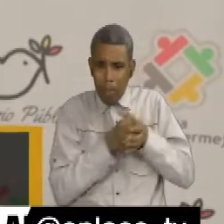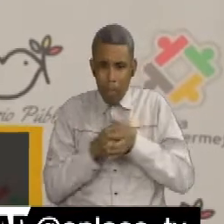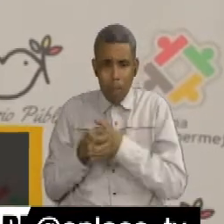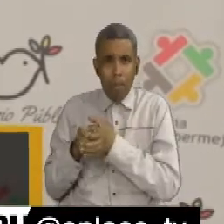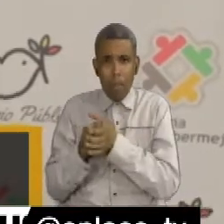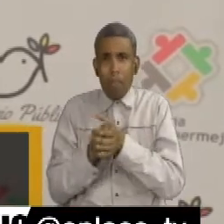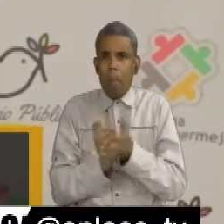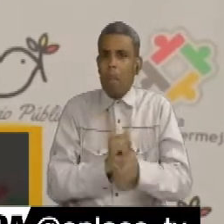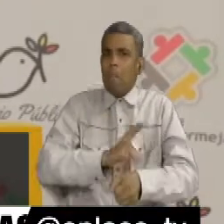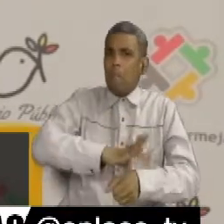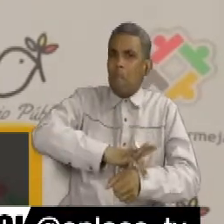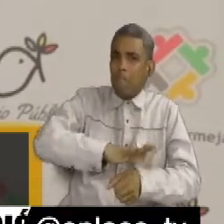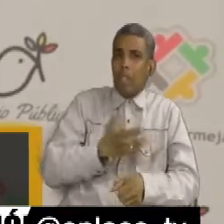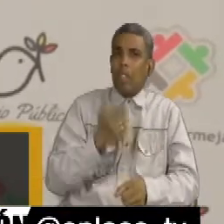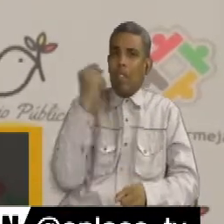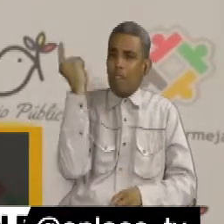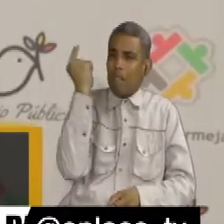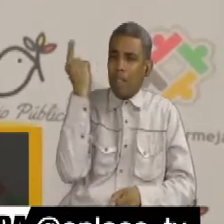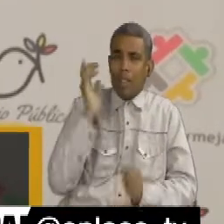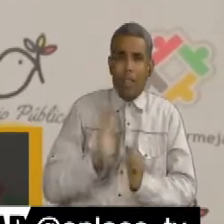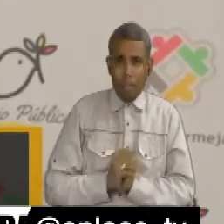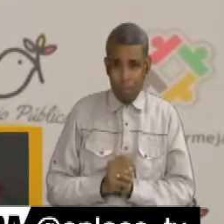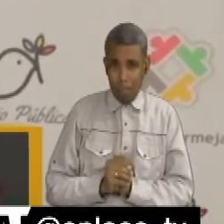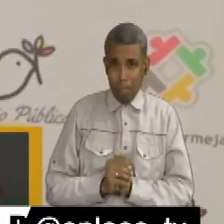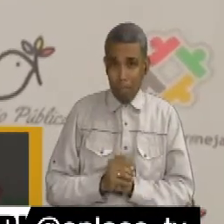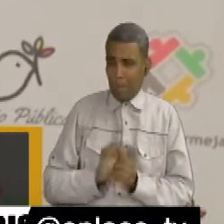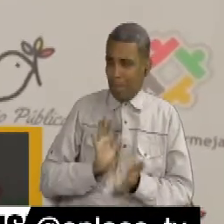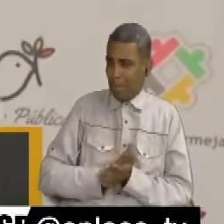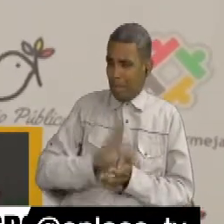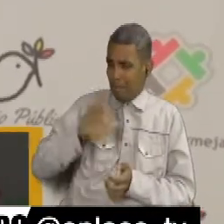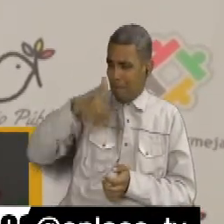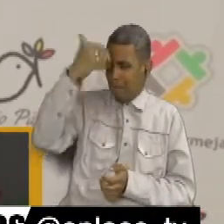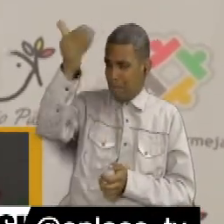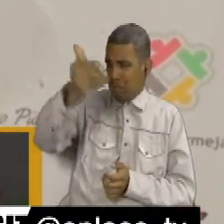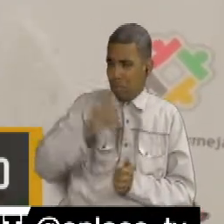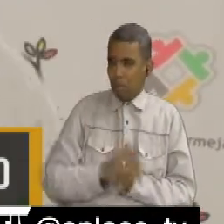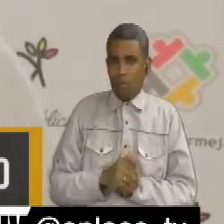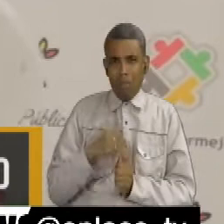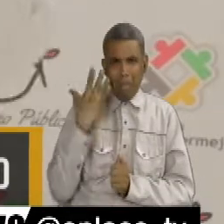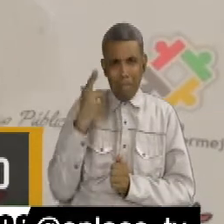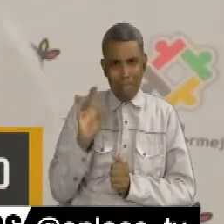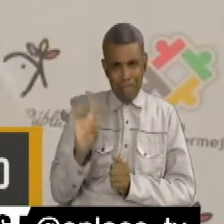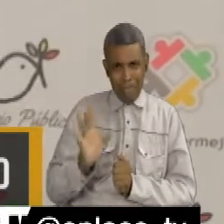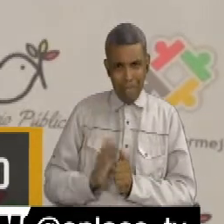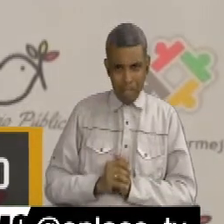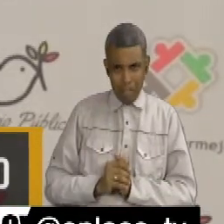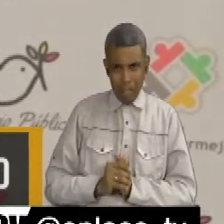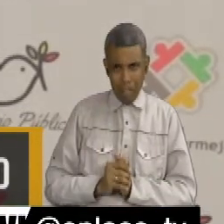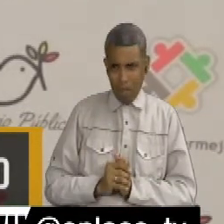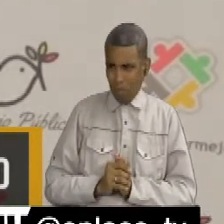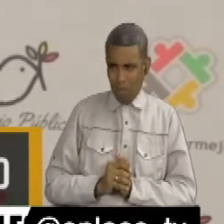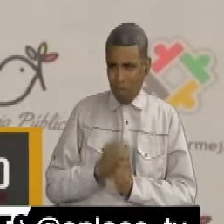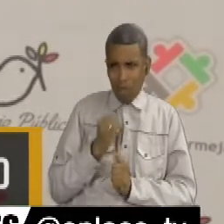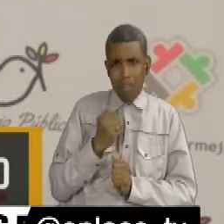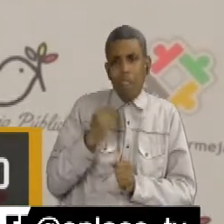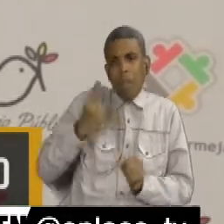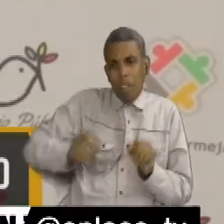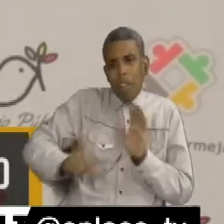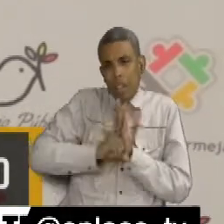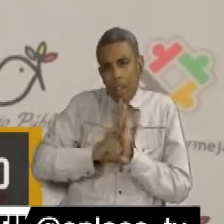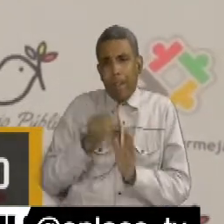para odontología, hasta con 15 y 20 días, cuando la norma dice que deben ser a los 3 días siguientes en que se